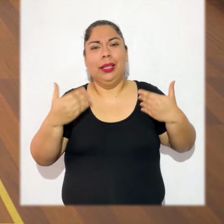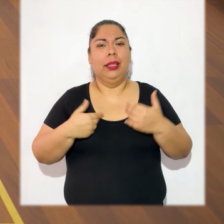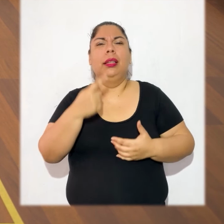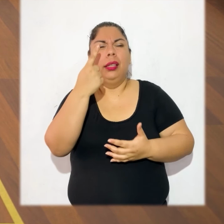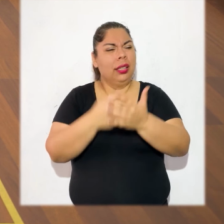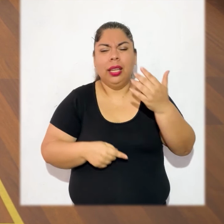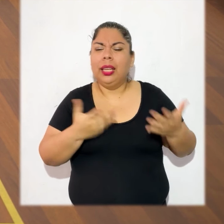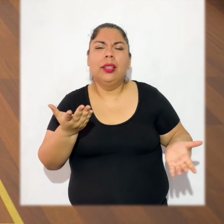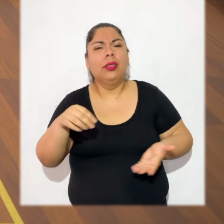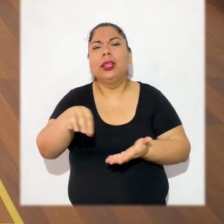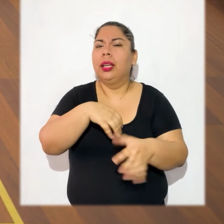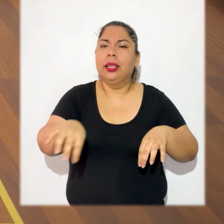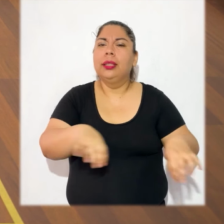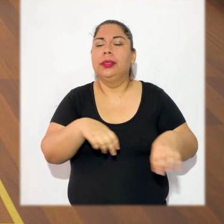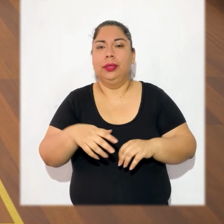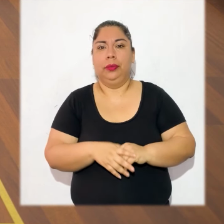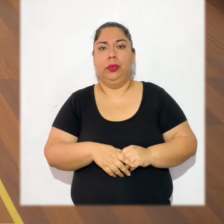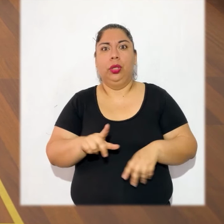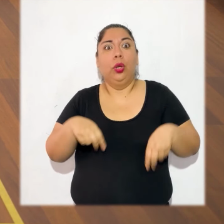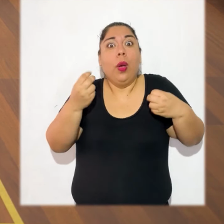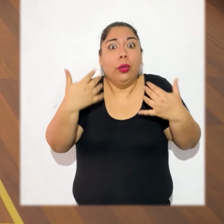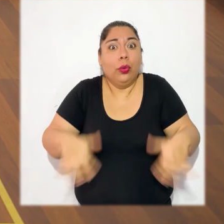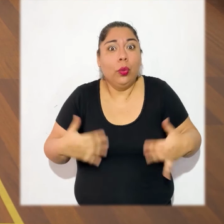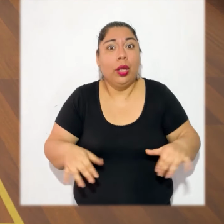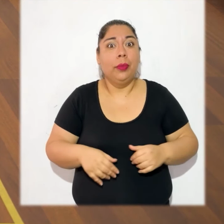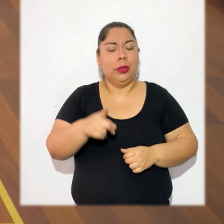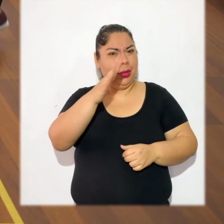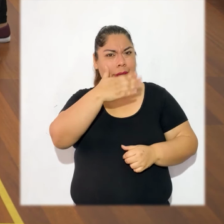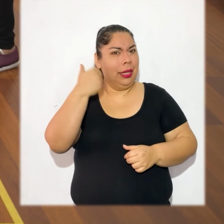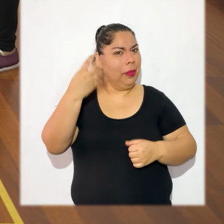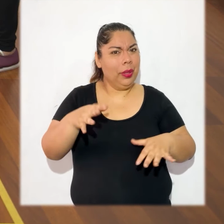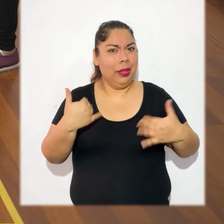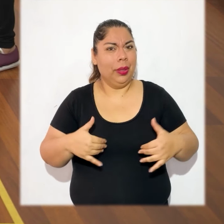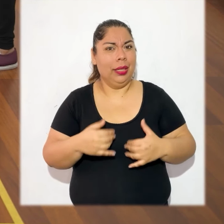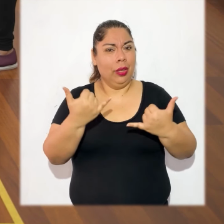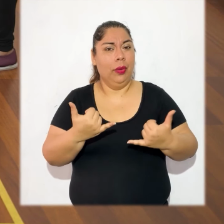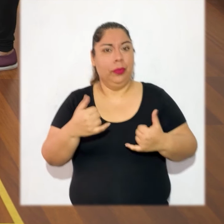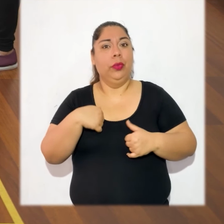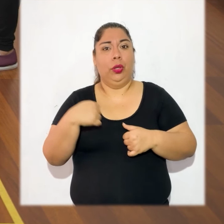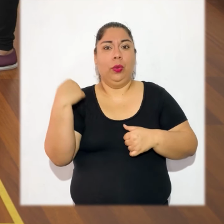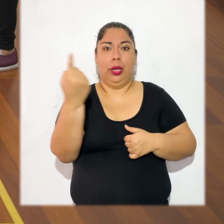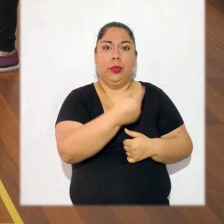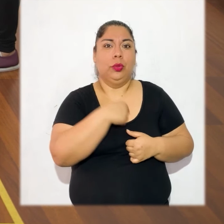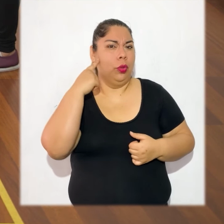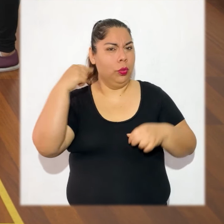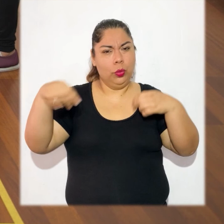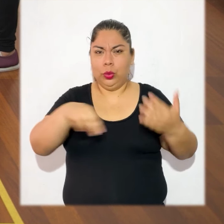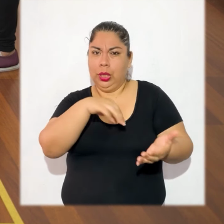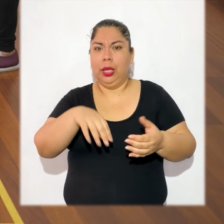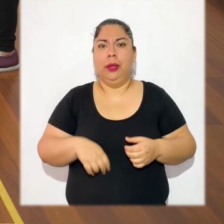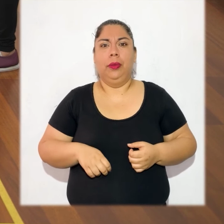¡Me encanta que haya música! ¿Qué es lo que hay que hacer? Ya, mira, mira, mira. Nos ponemos así frente al cuadrado